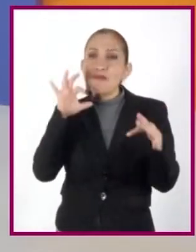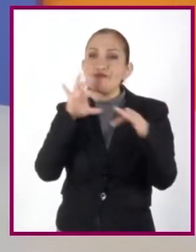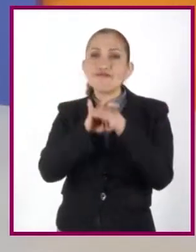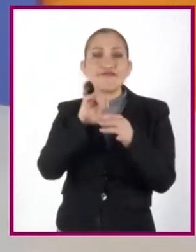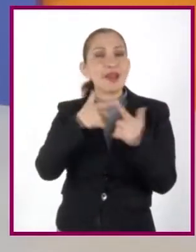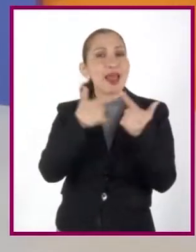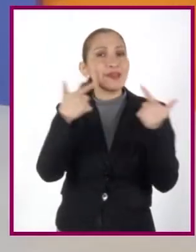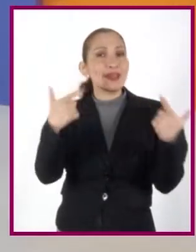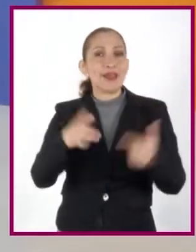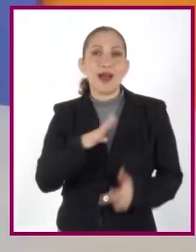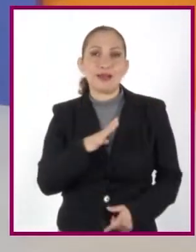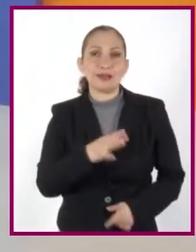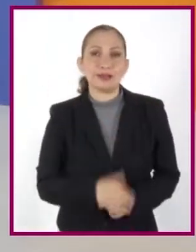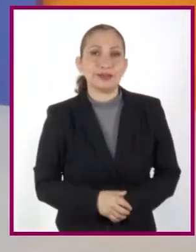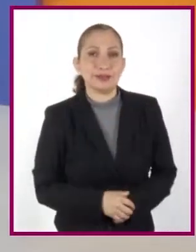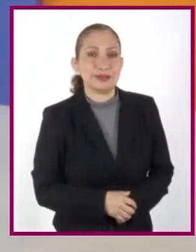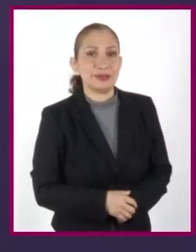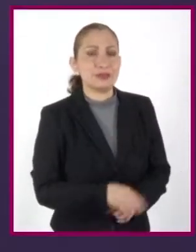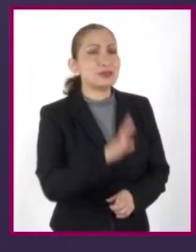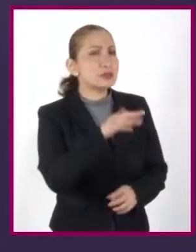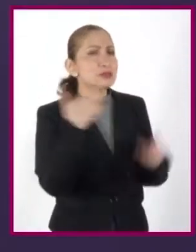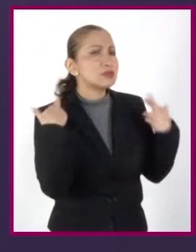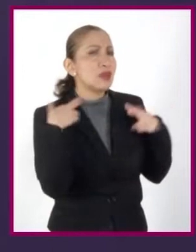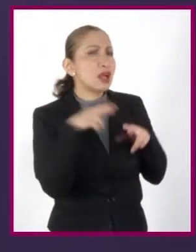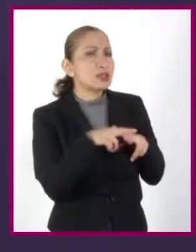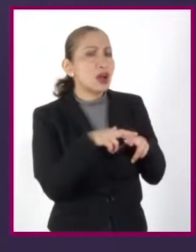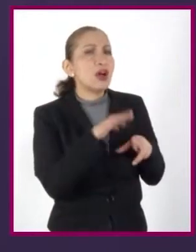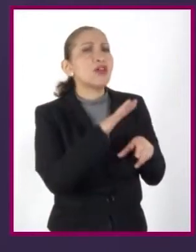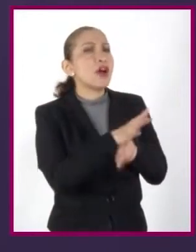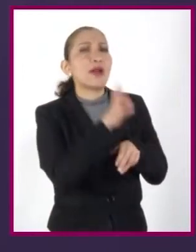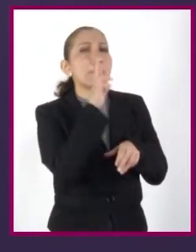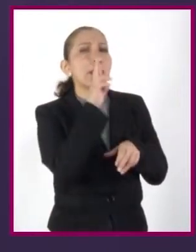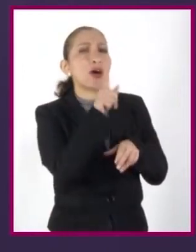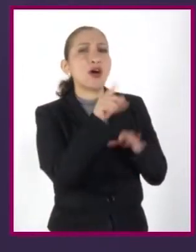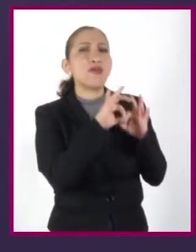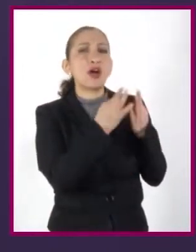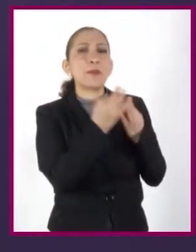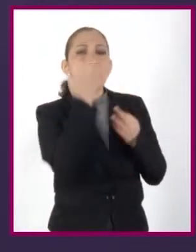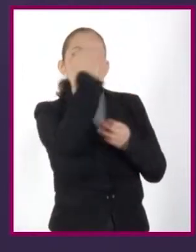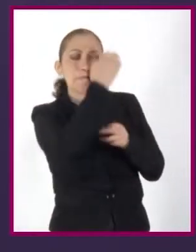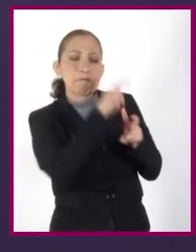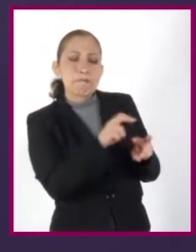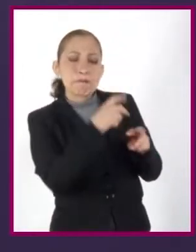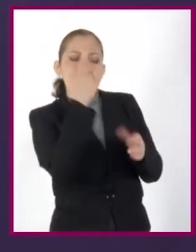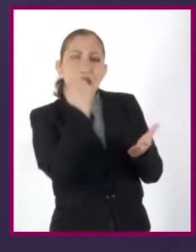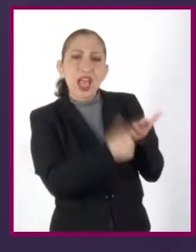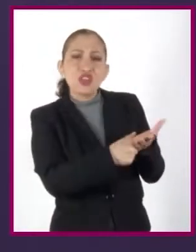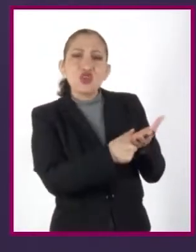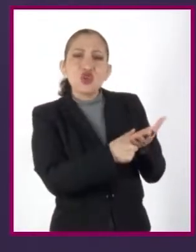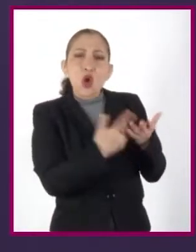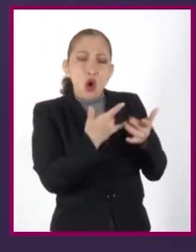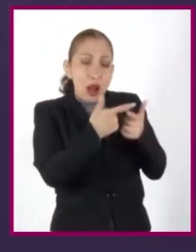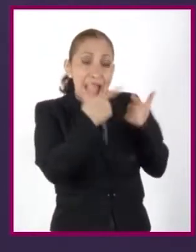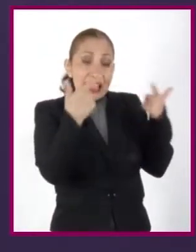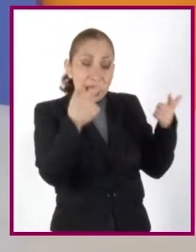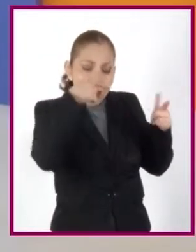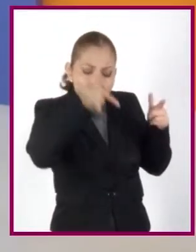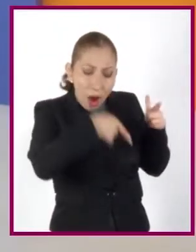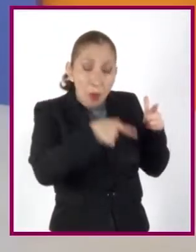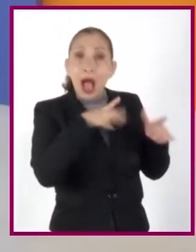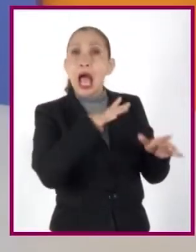relatos. Profesor, ¿cuál es la mejor forma de analizar el contenido histórico de las